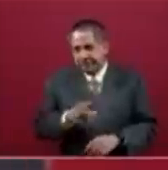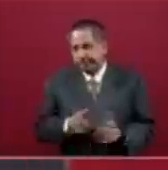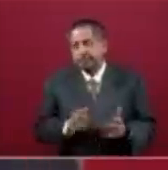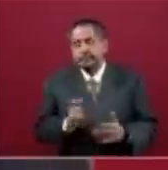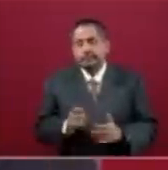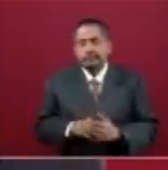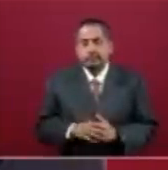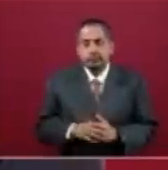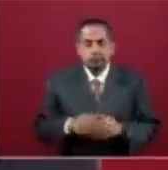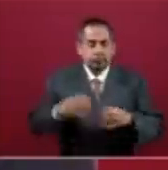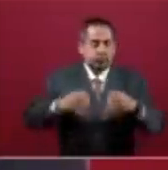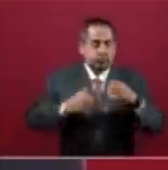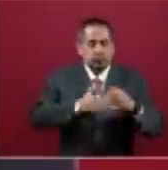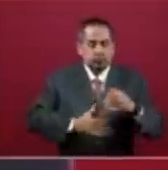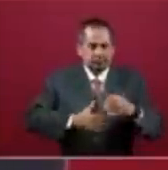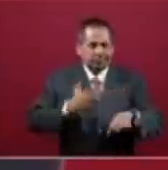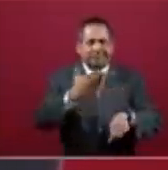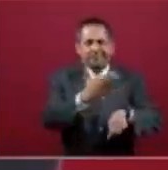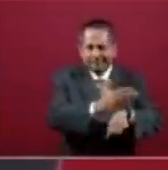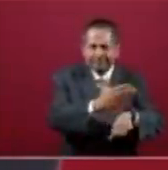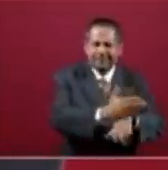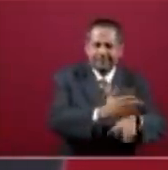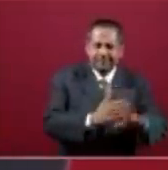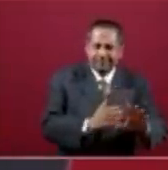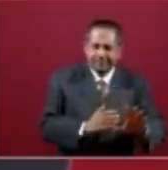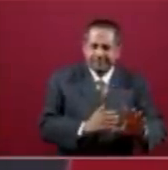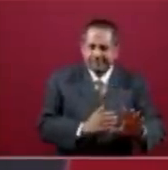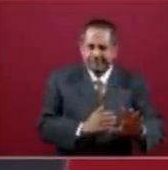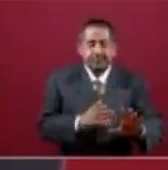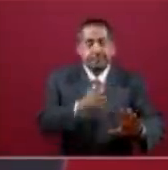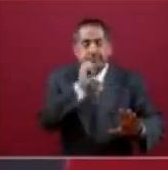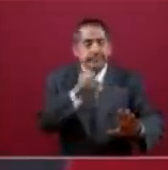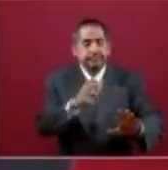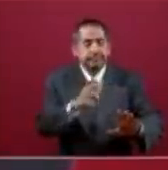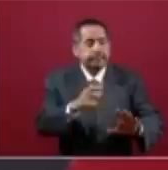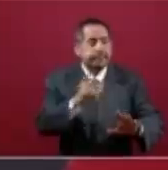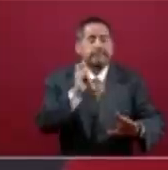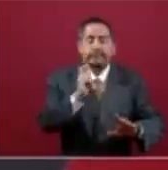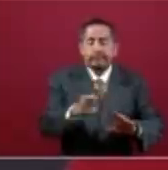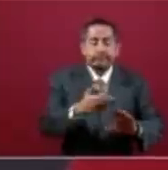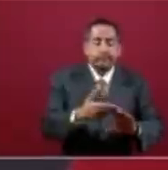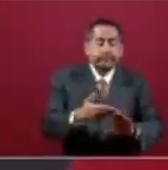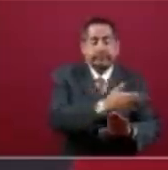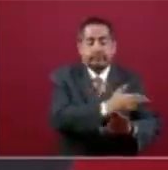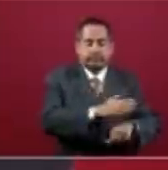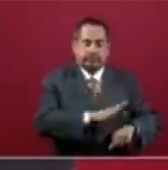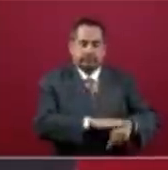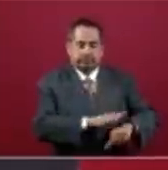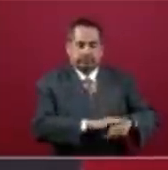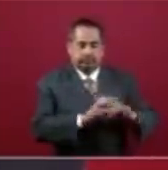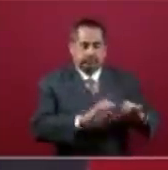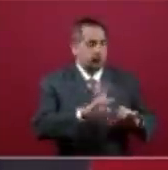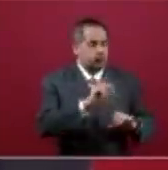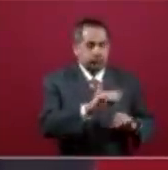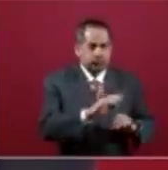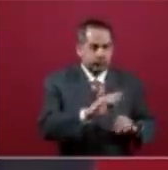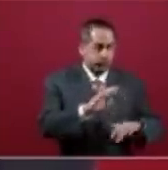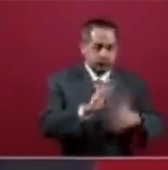que justicia significa castigar, pero también significa prevenir